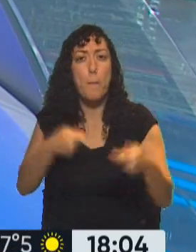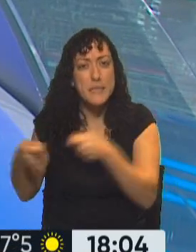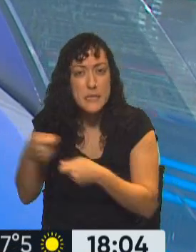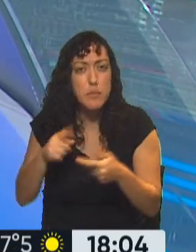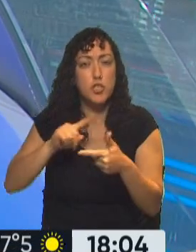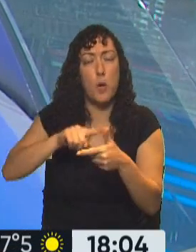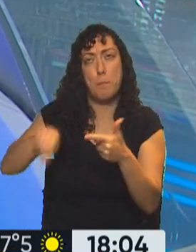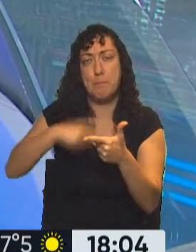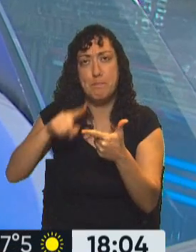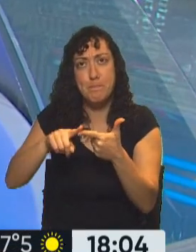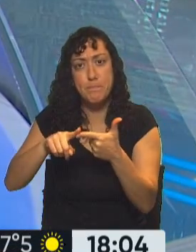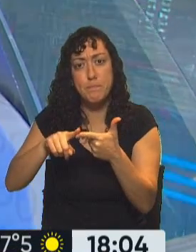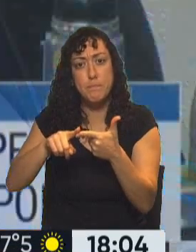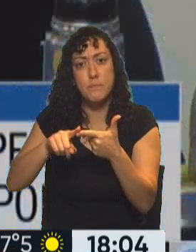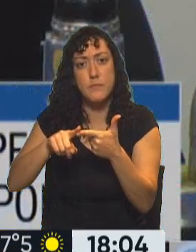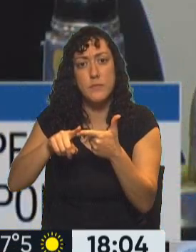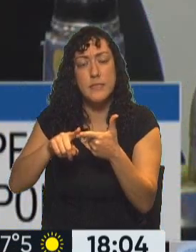Suprema.